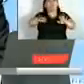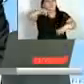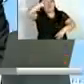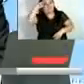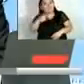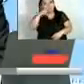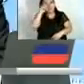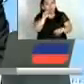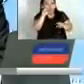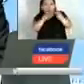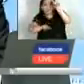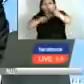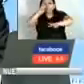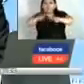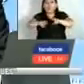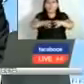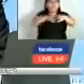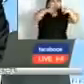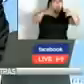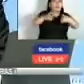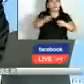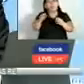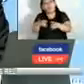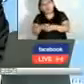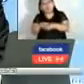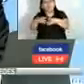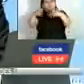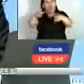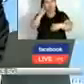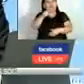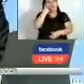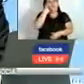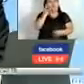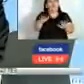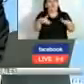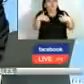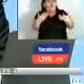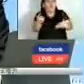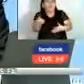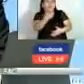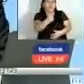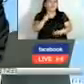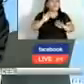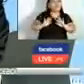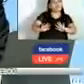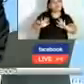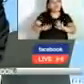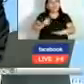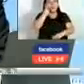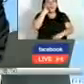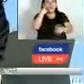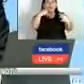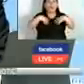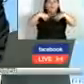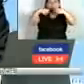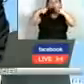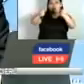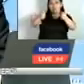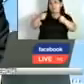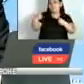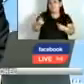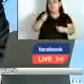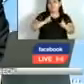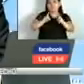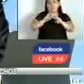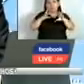para comprender mejor estos aumentos en la transmisión. Parte de ello parece deberse a la relajación de las medidas de salud pública, la circulación continua